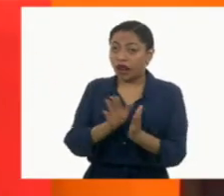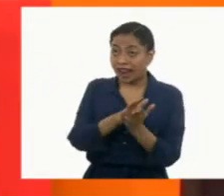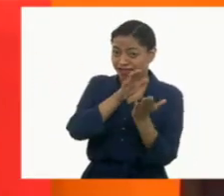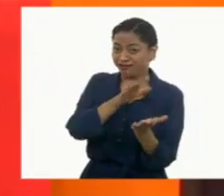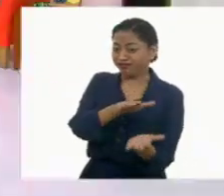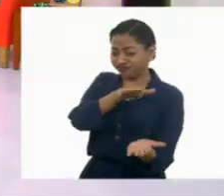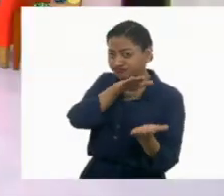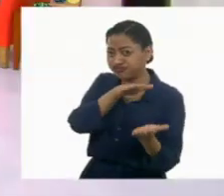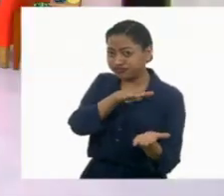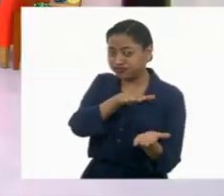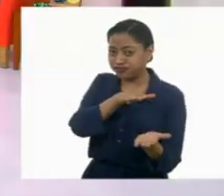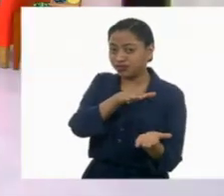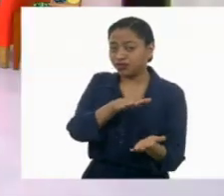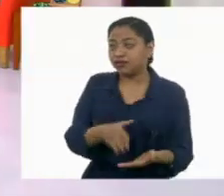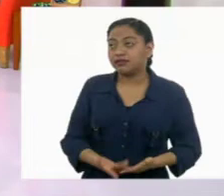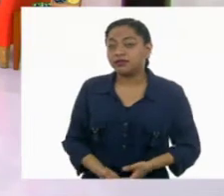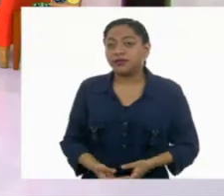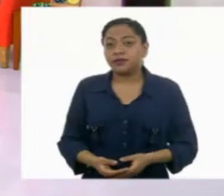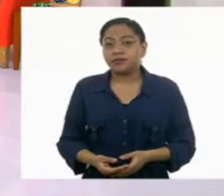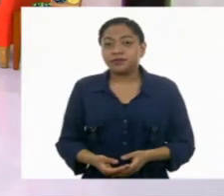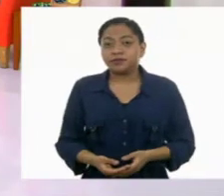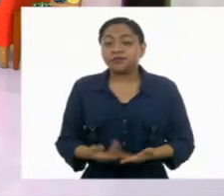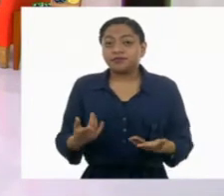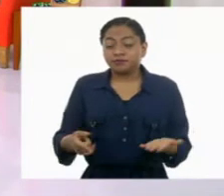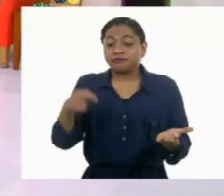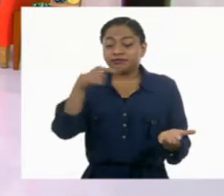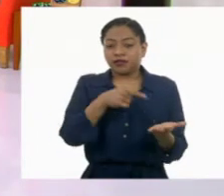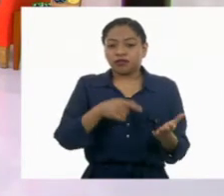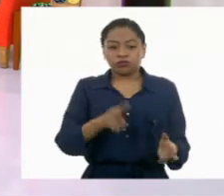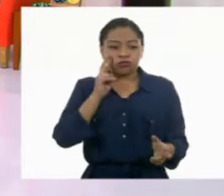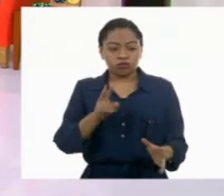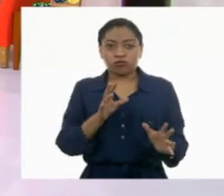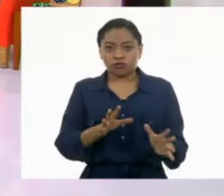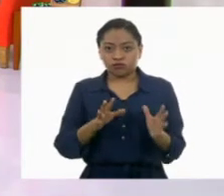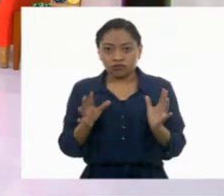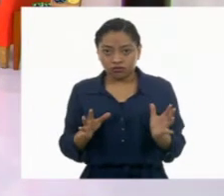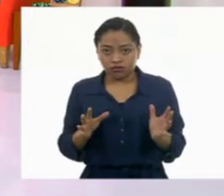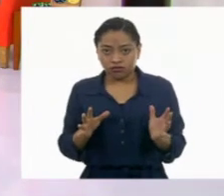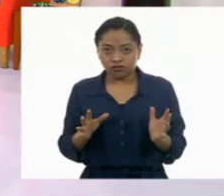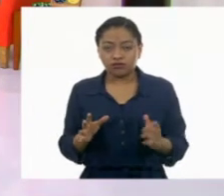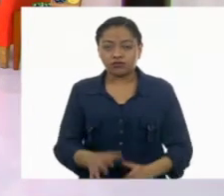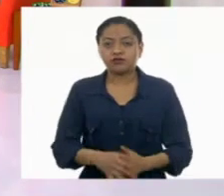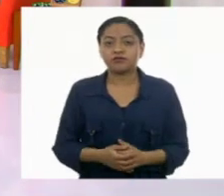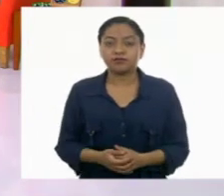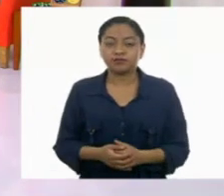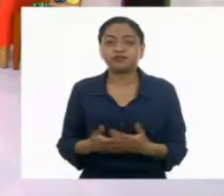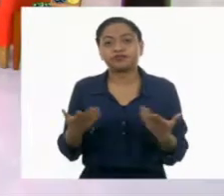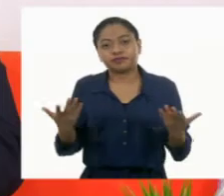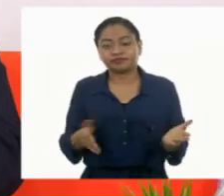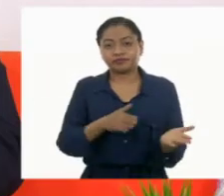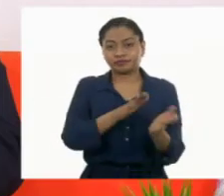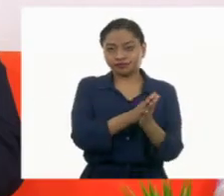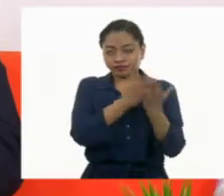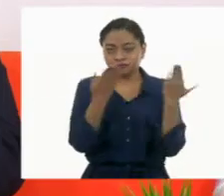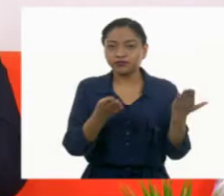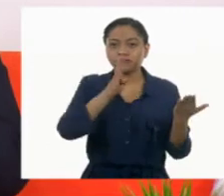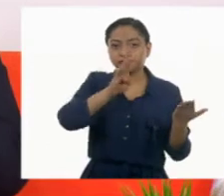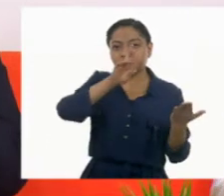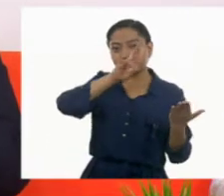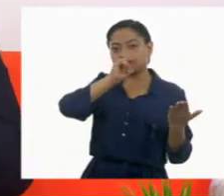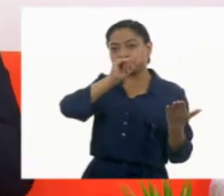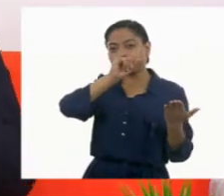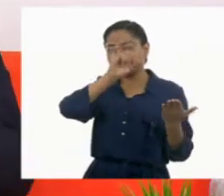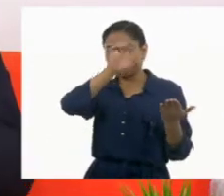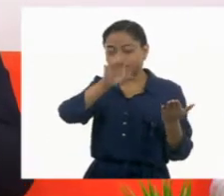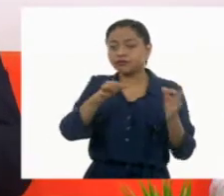espacio y causan un gran impacto de primera vez. Los libros braille es muy